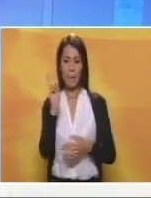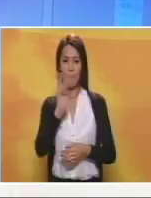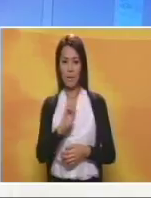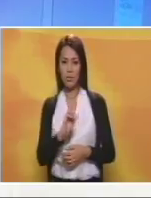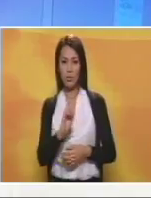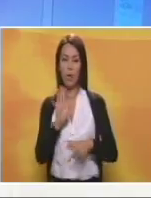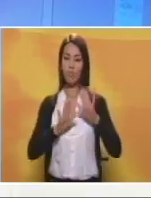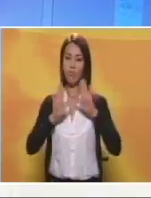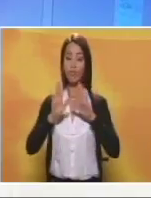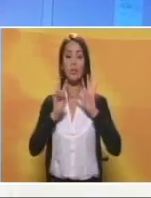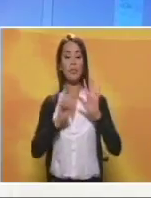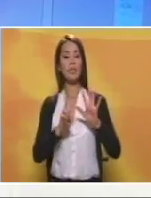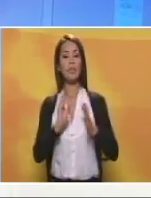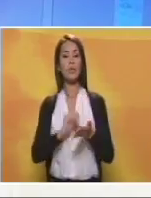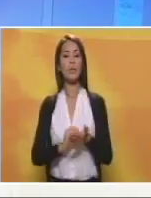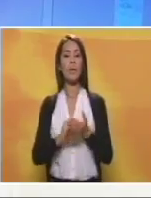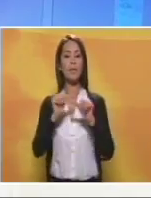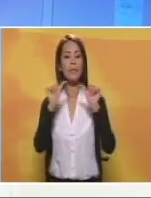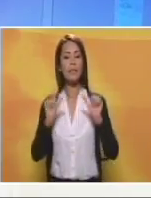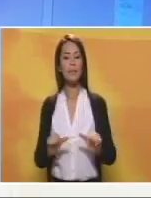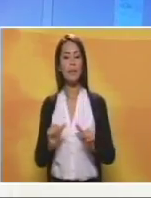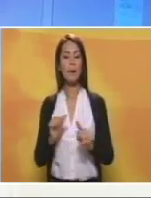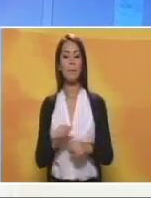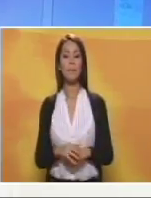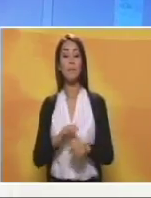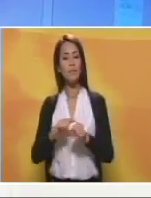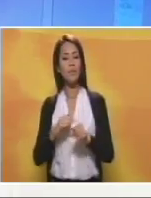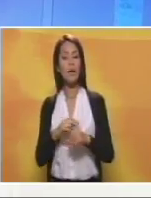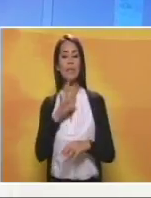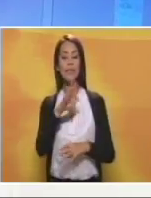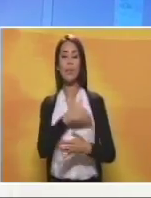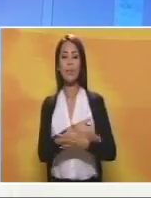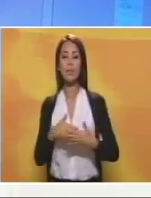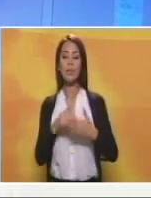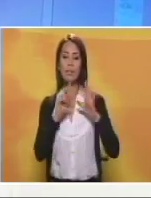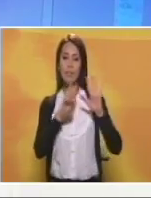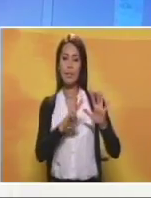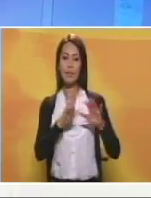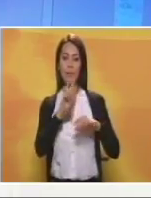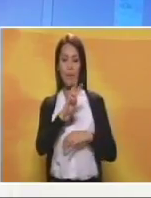subastas realizadas, el Sistema Complementario de Divisas DICON ha asignado